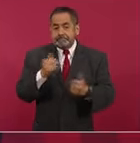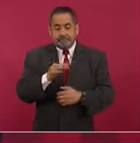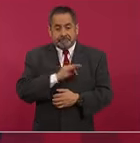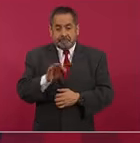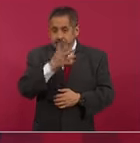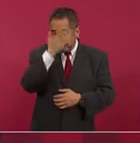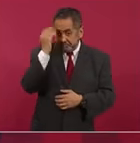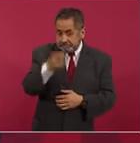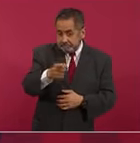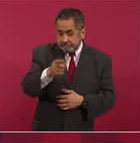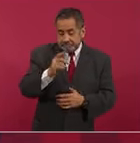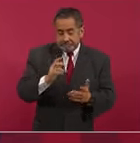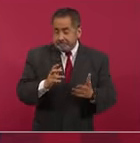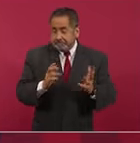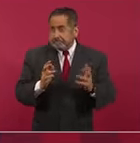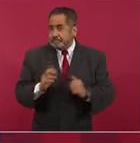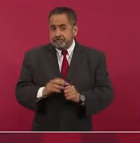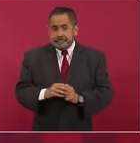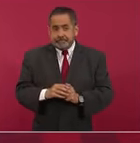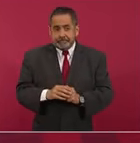No sé si tengan